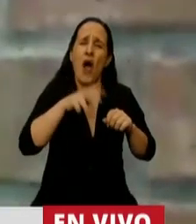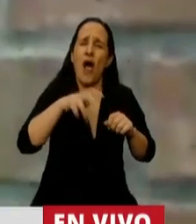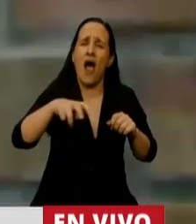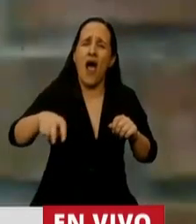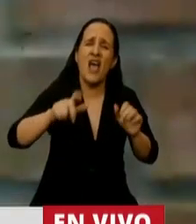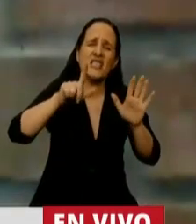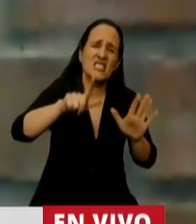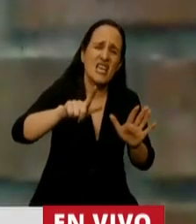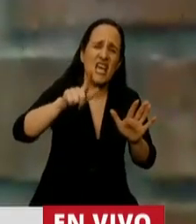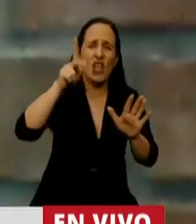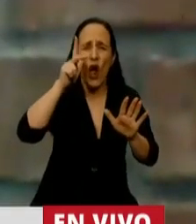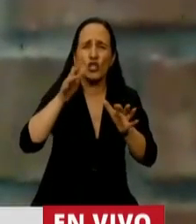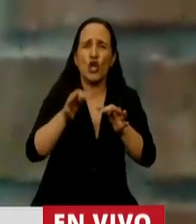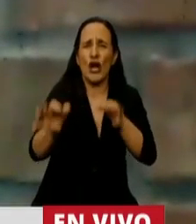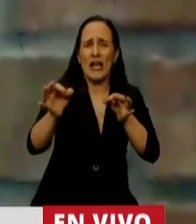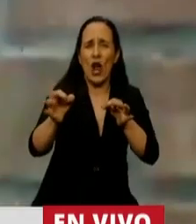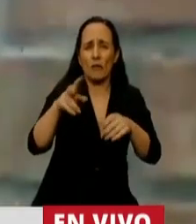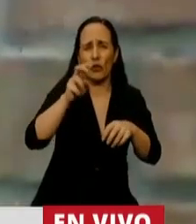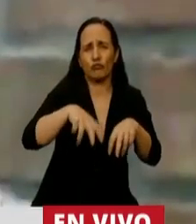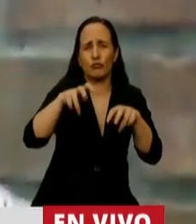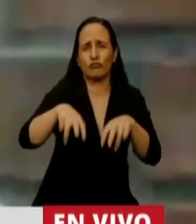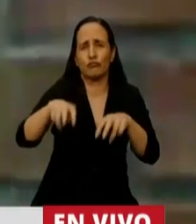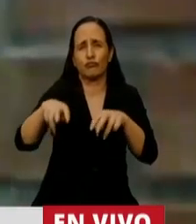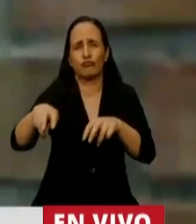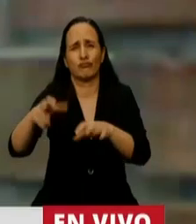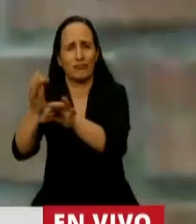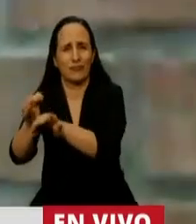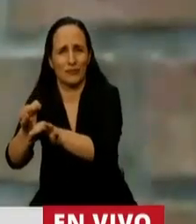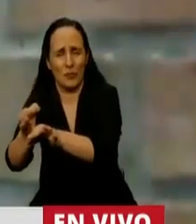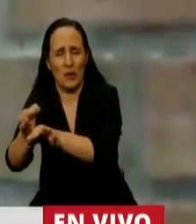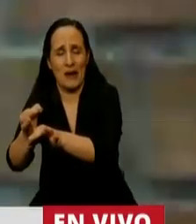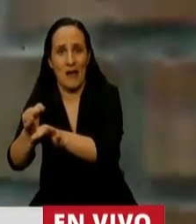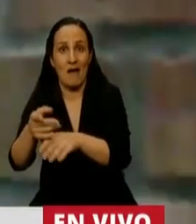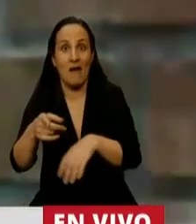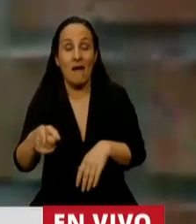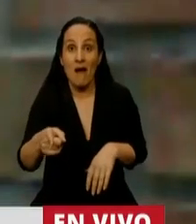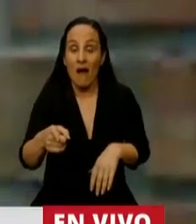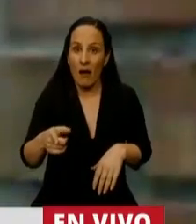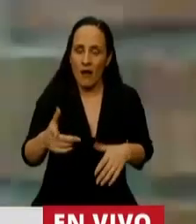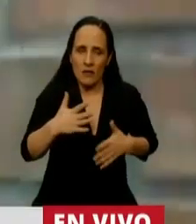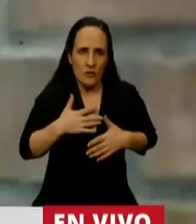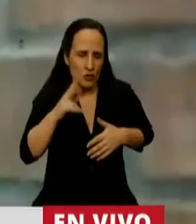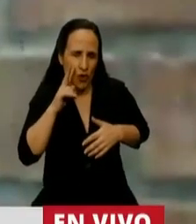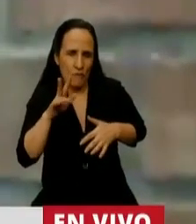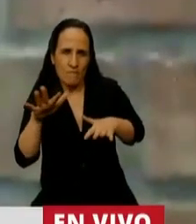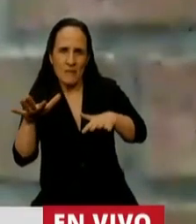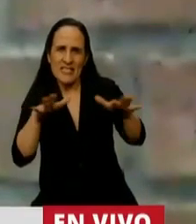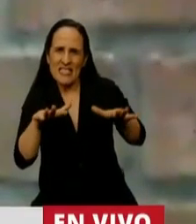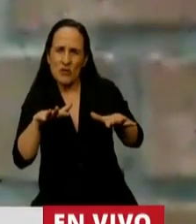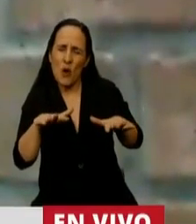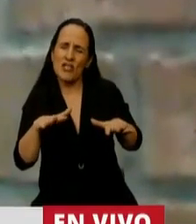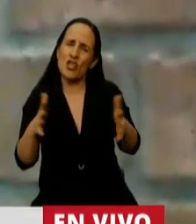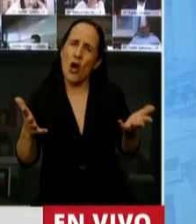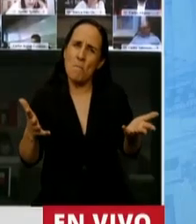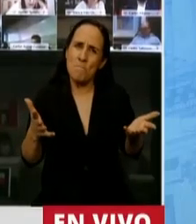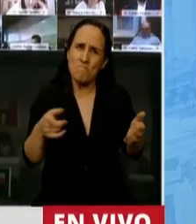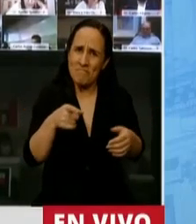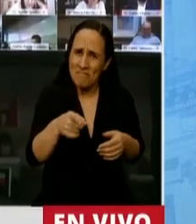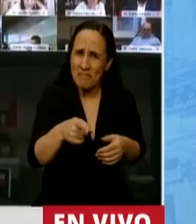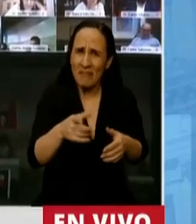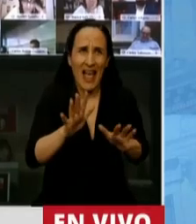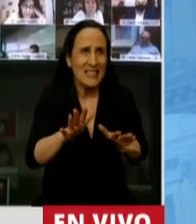tenían que caminar. Y la verdad que no podía estar ajeno a la situación de estos pequeños productores